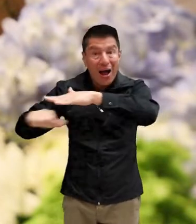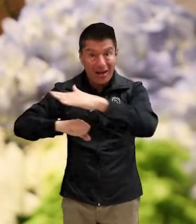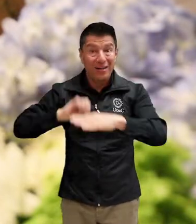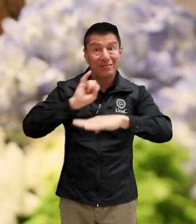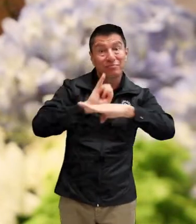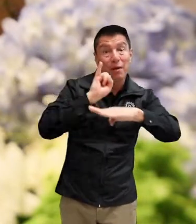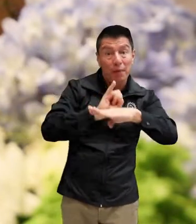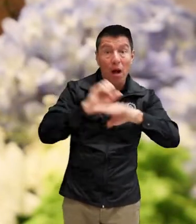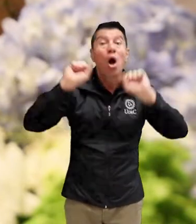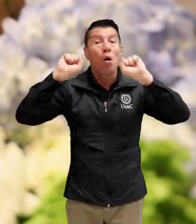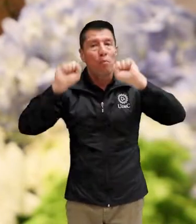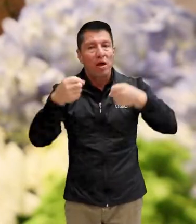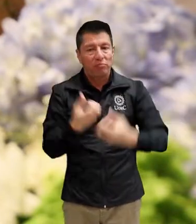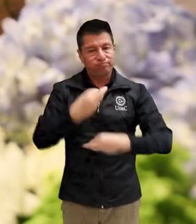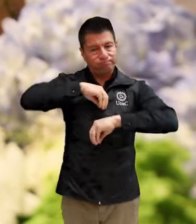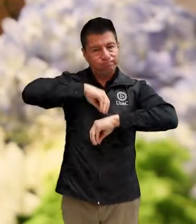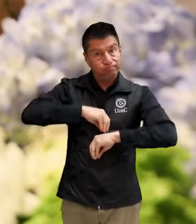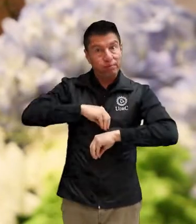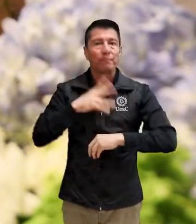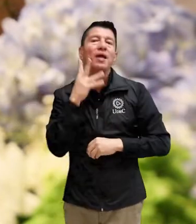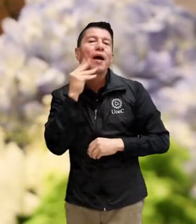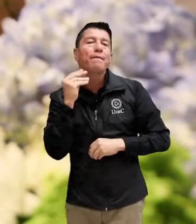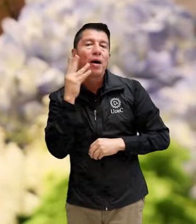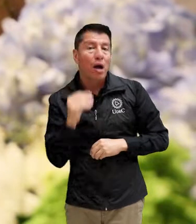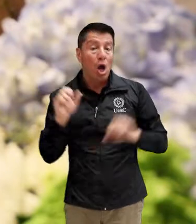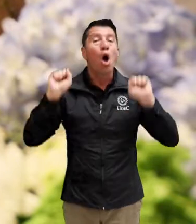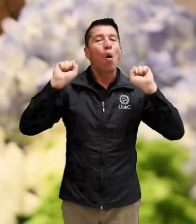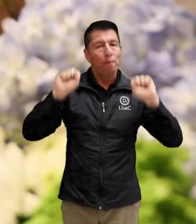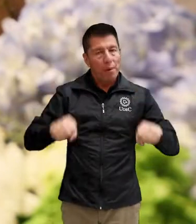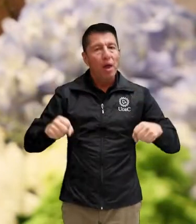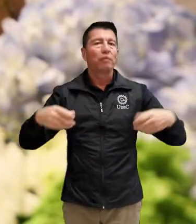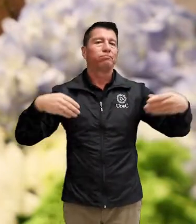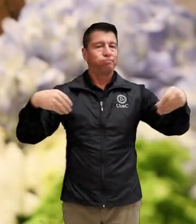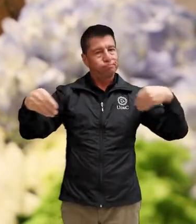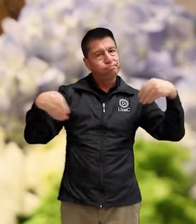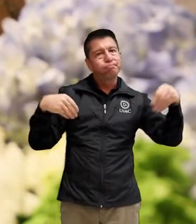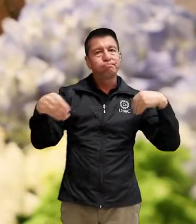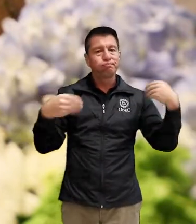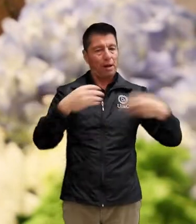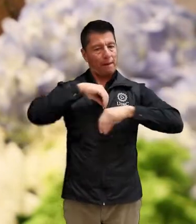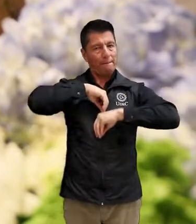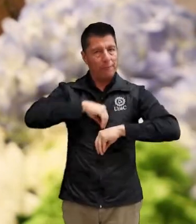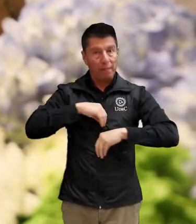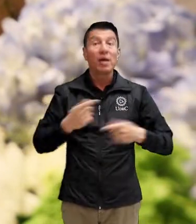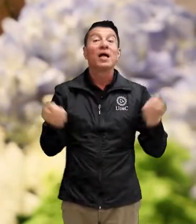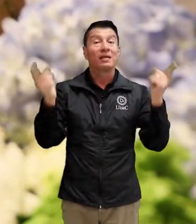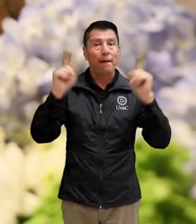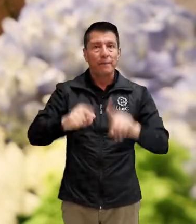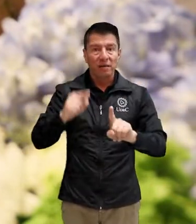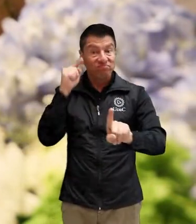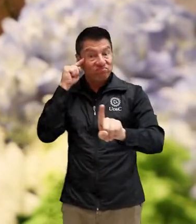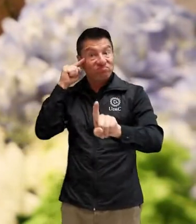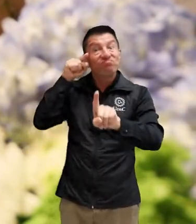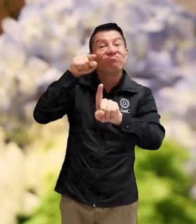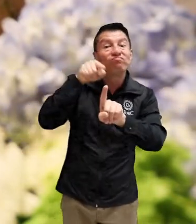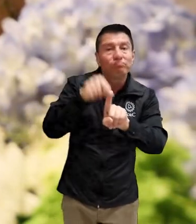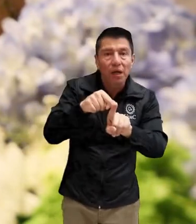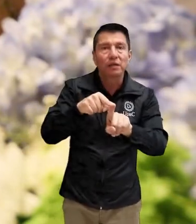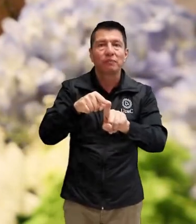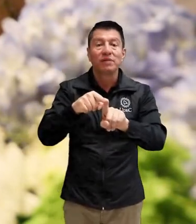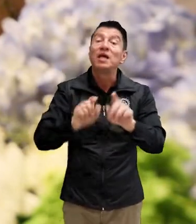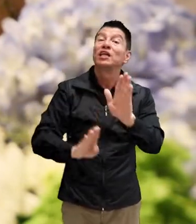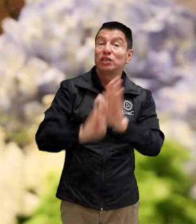puedan apropiar una experiencia que les permita ser más flexibles, pero también orientados a la tarea a la hora